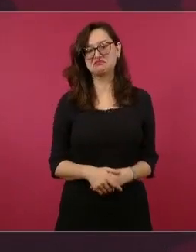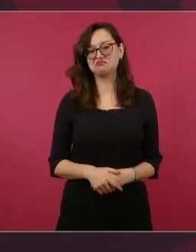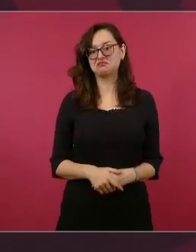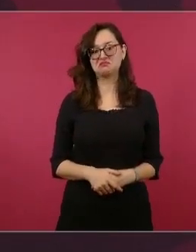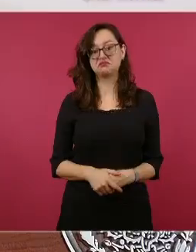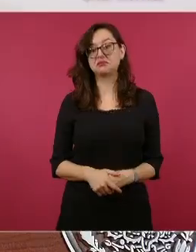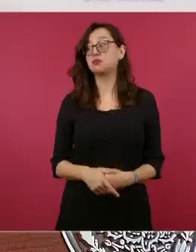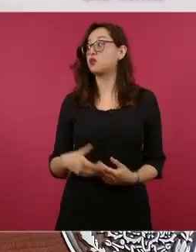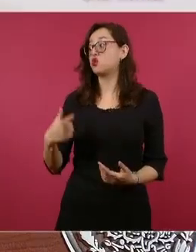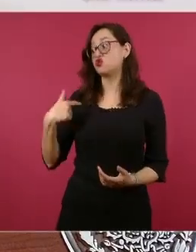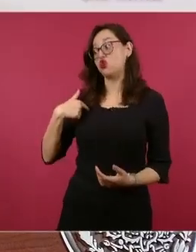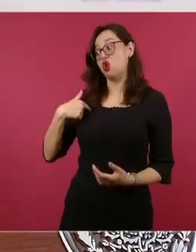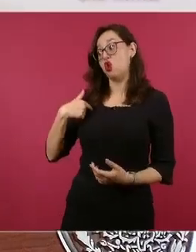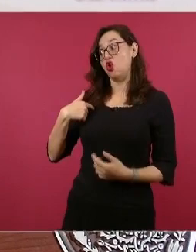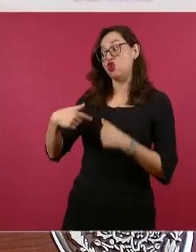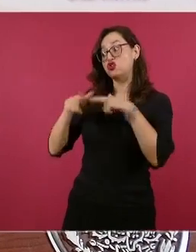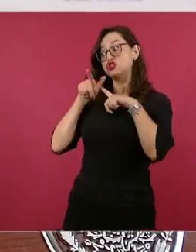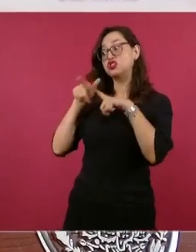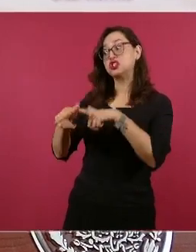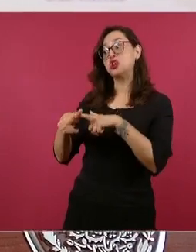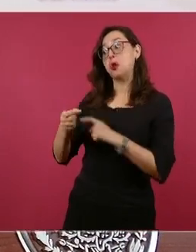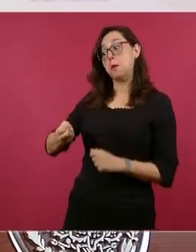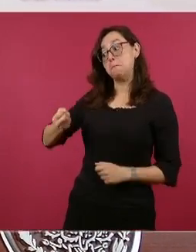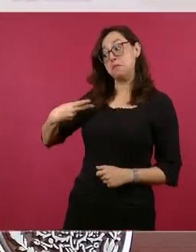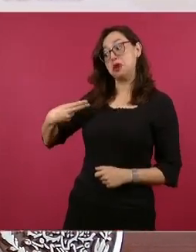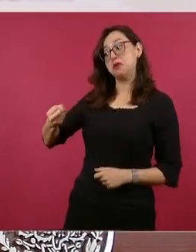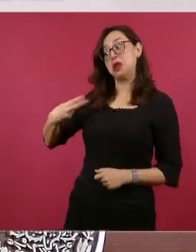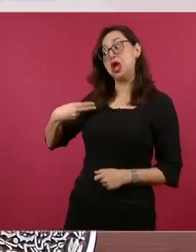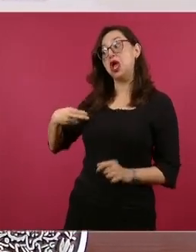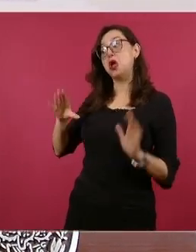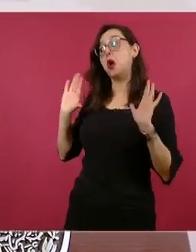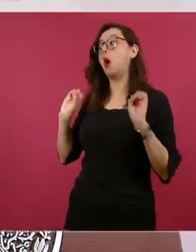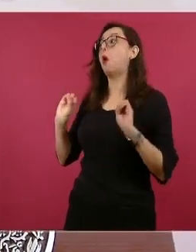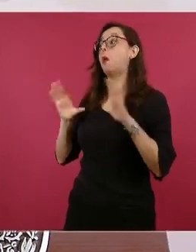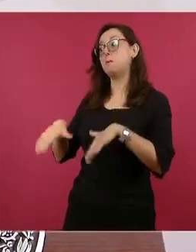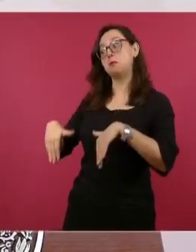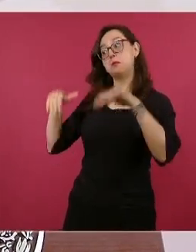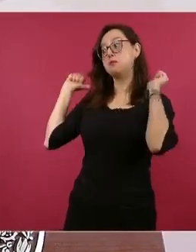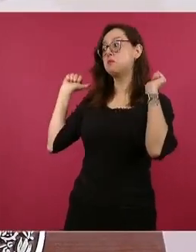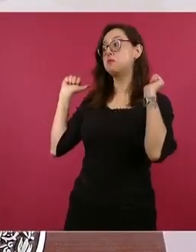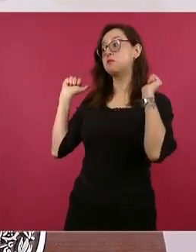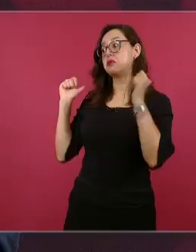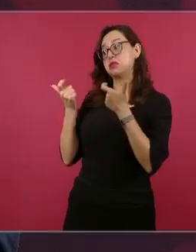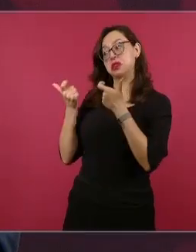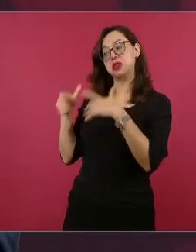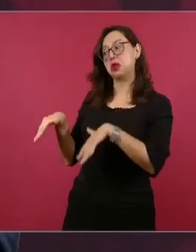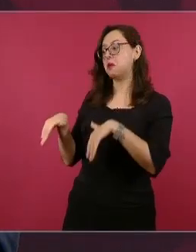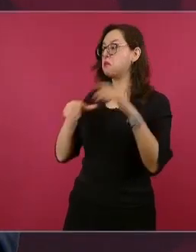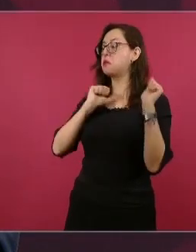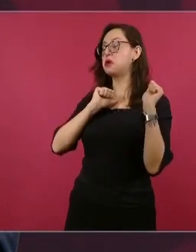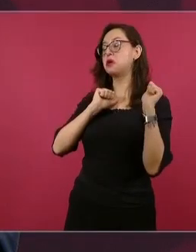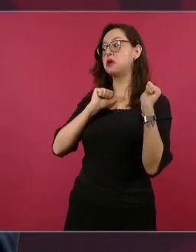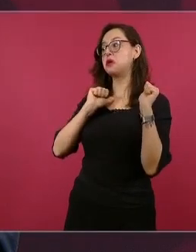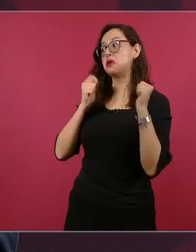mira, va a haber fuga de capital, va a haber devaluación.